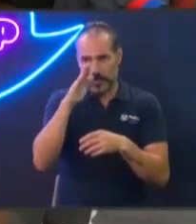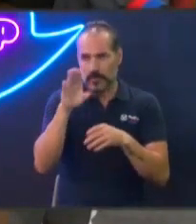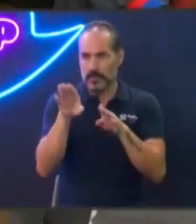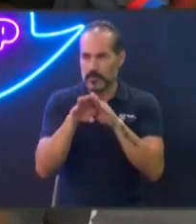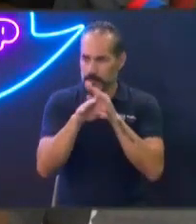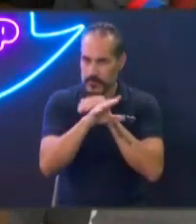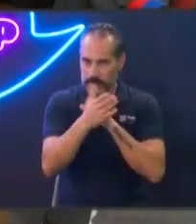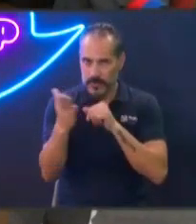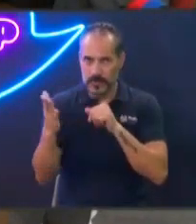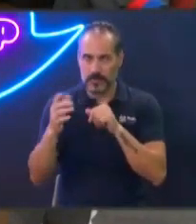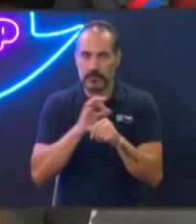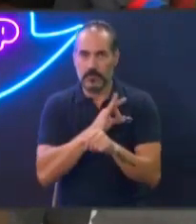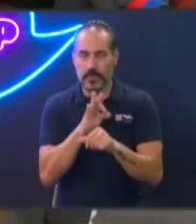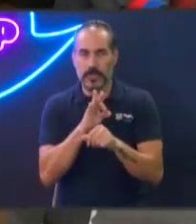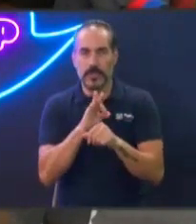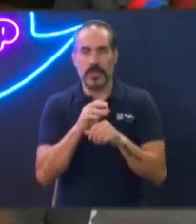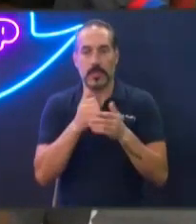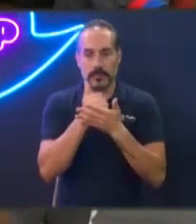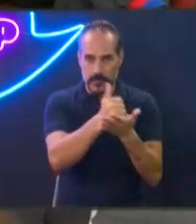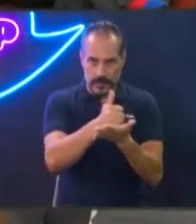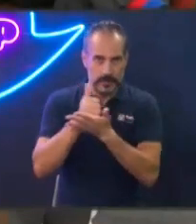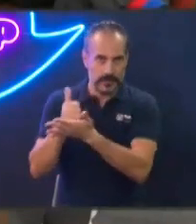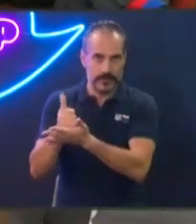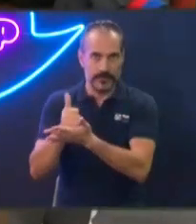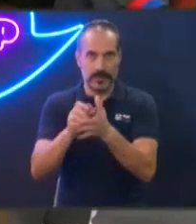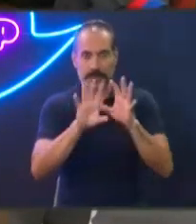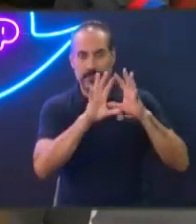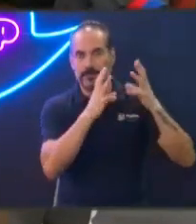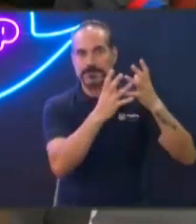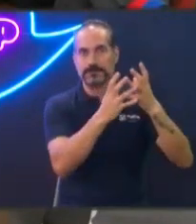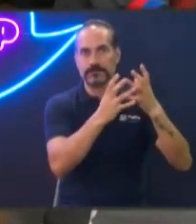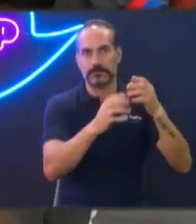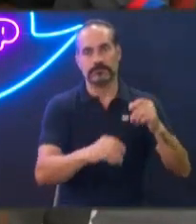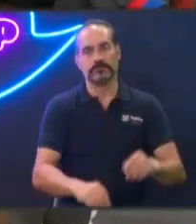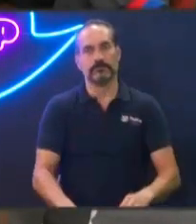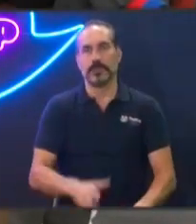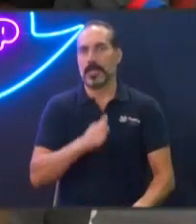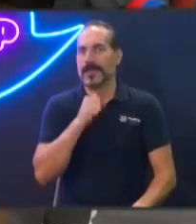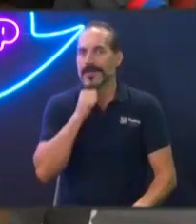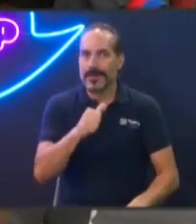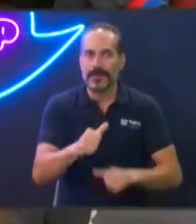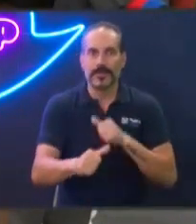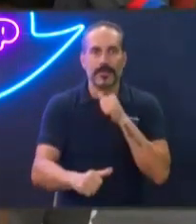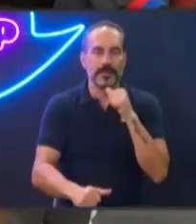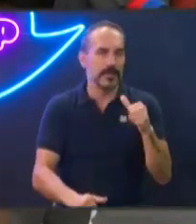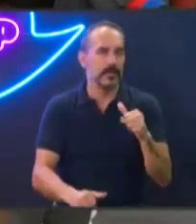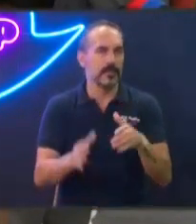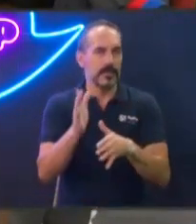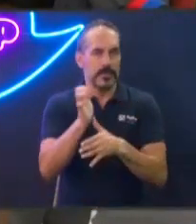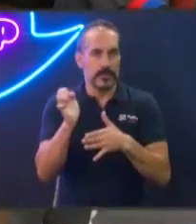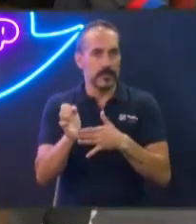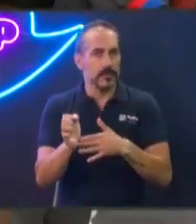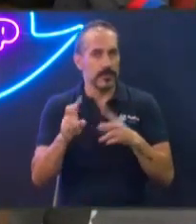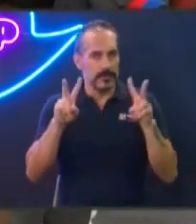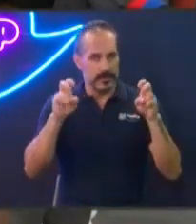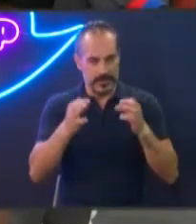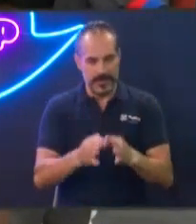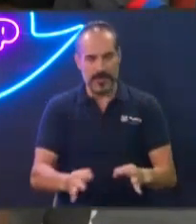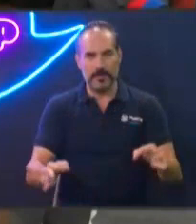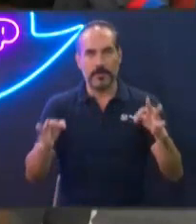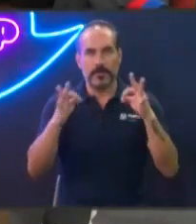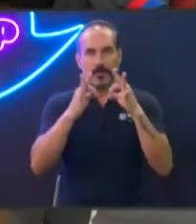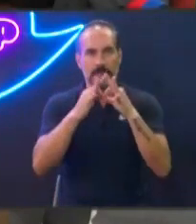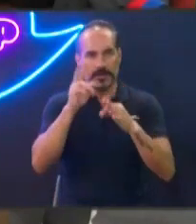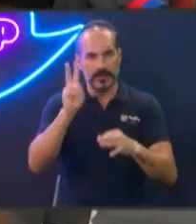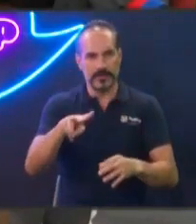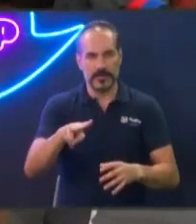Oye tienen unas excelentes ideas No fíjate que no se les había acercado a estos temas entonces queremos abrir estos temas